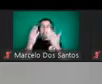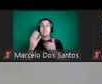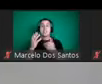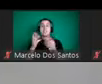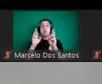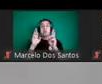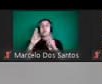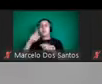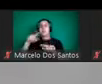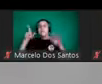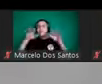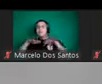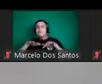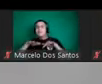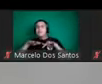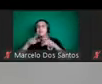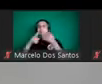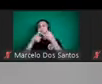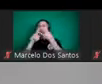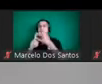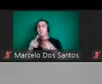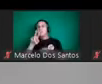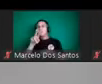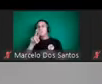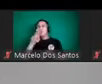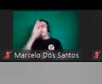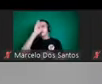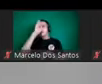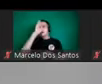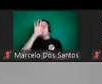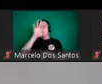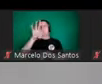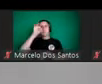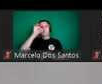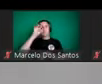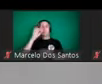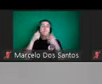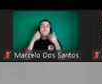fructífera, y como dijo María José, tenemos muchas cosas que